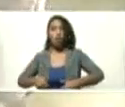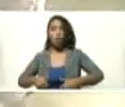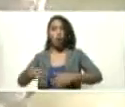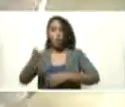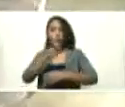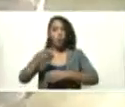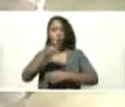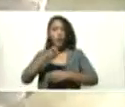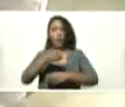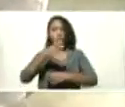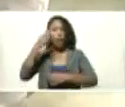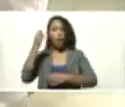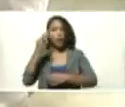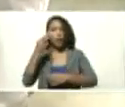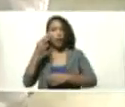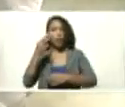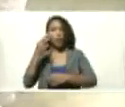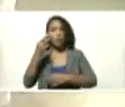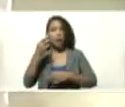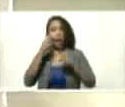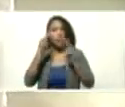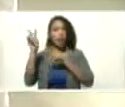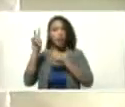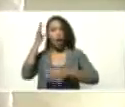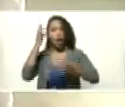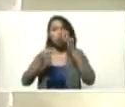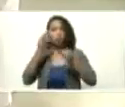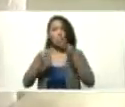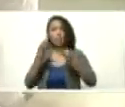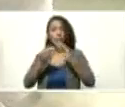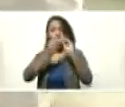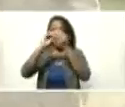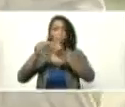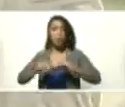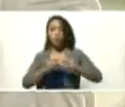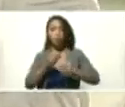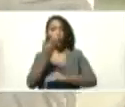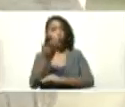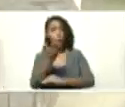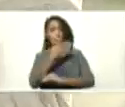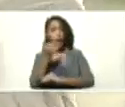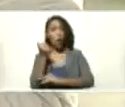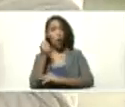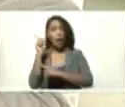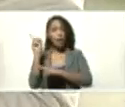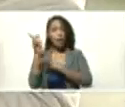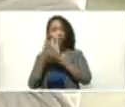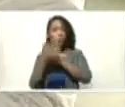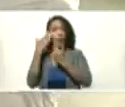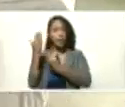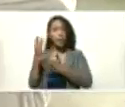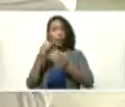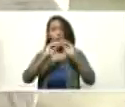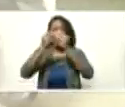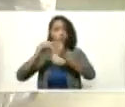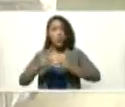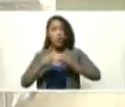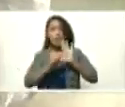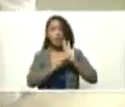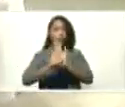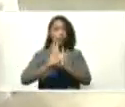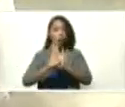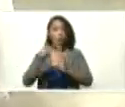de la verdad con vistas a la justicia y la reparación. Usted ha mencionado una de ellas, la reparación simbólica. El día que